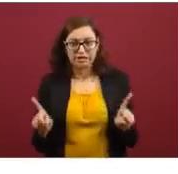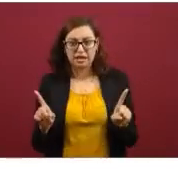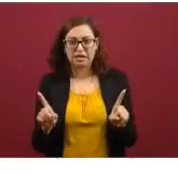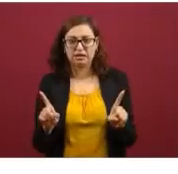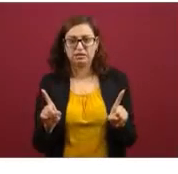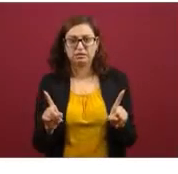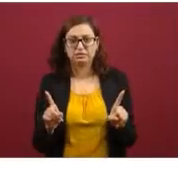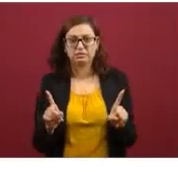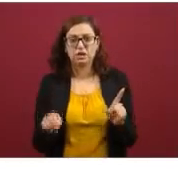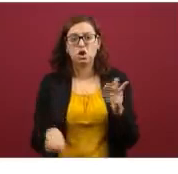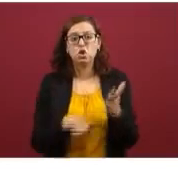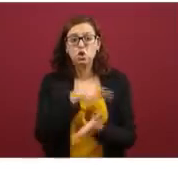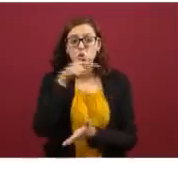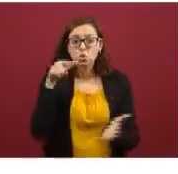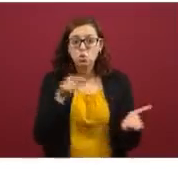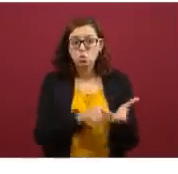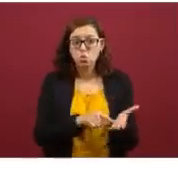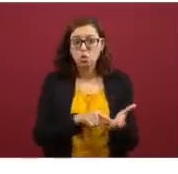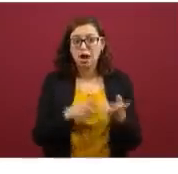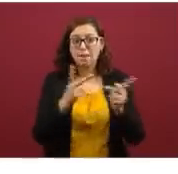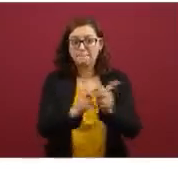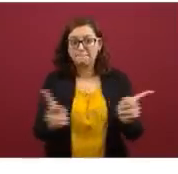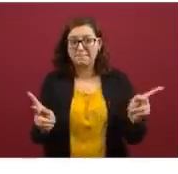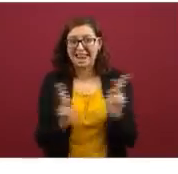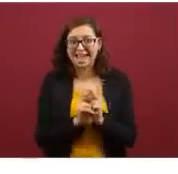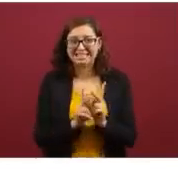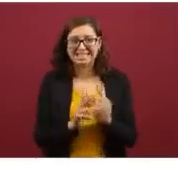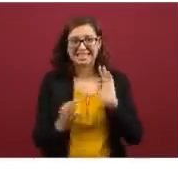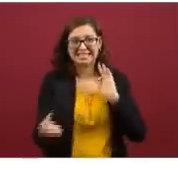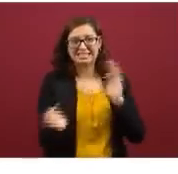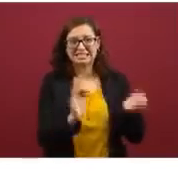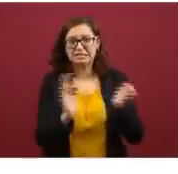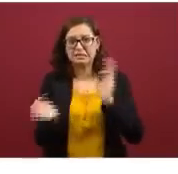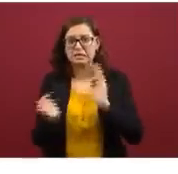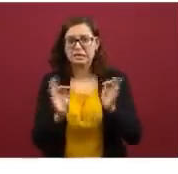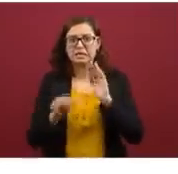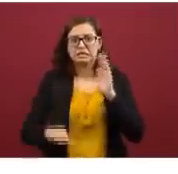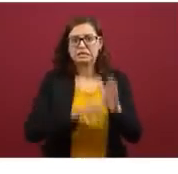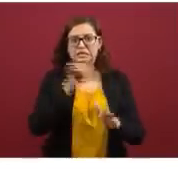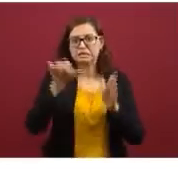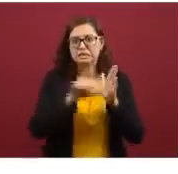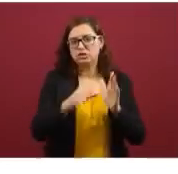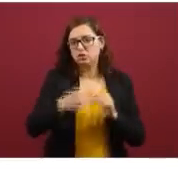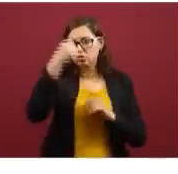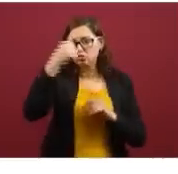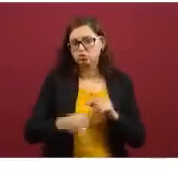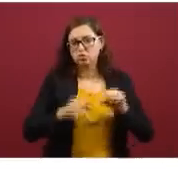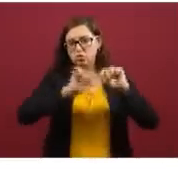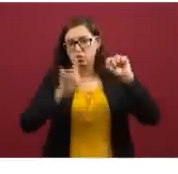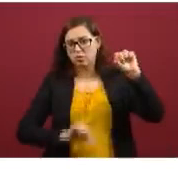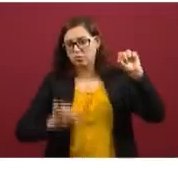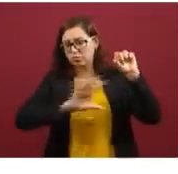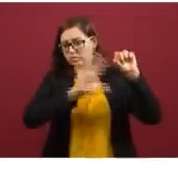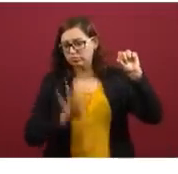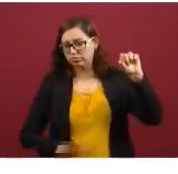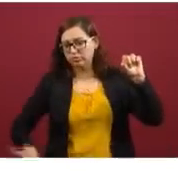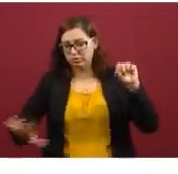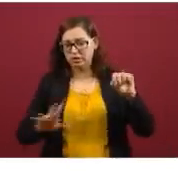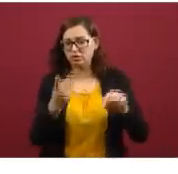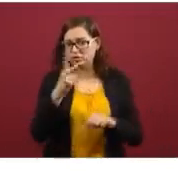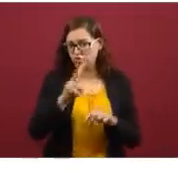cuanto a plazas comerciales, sobre todo en el centro y sur del país, en ambos